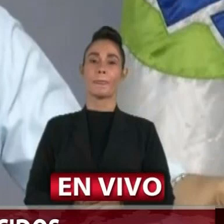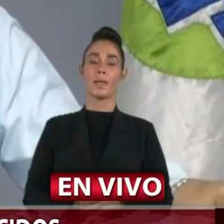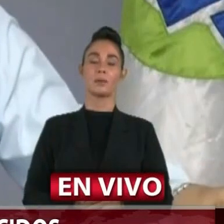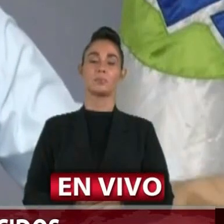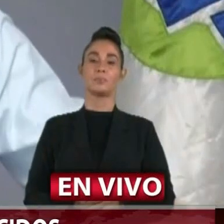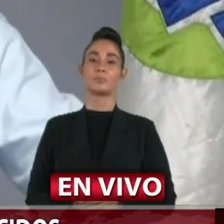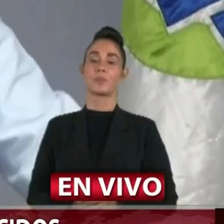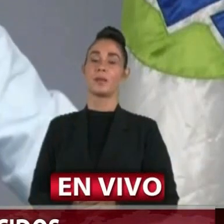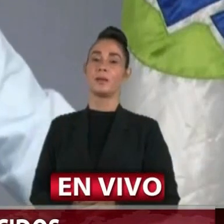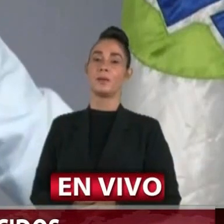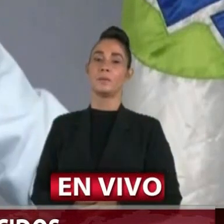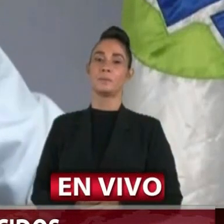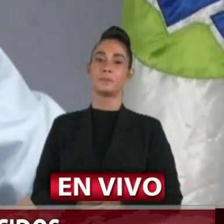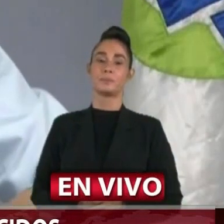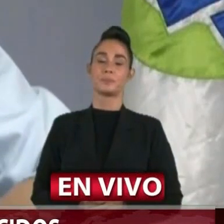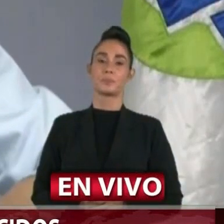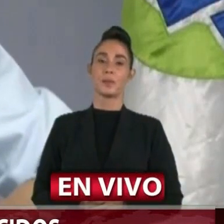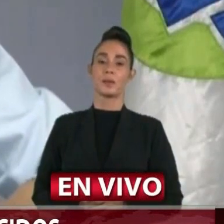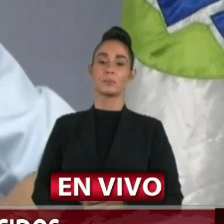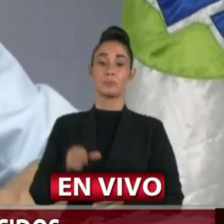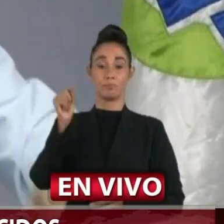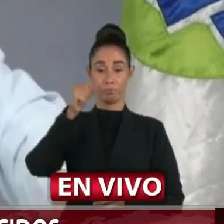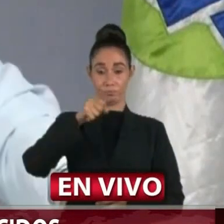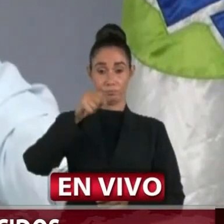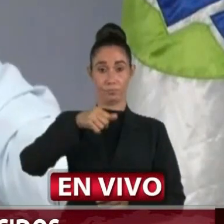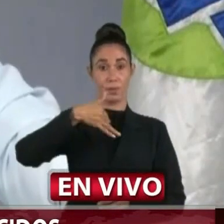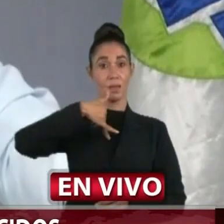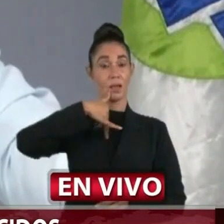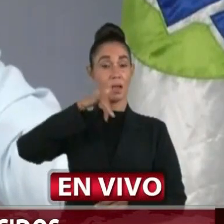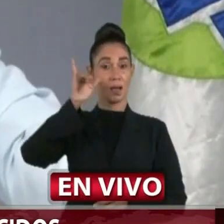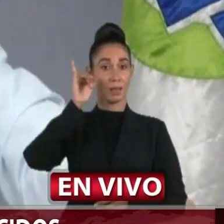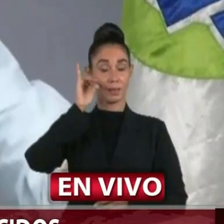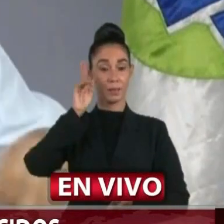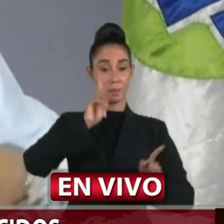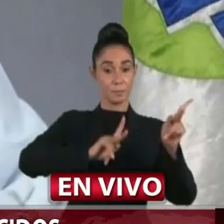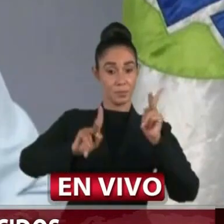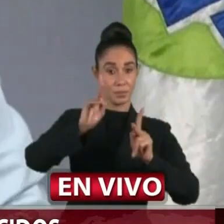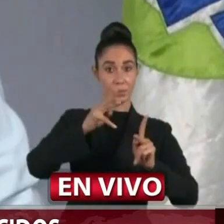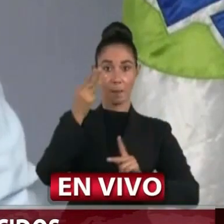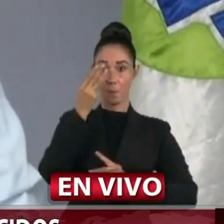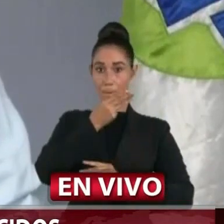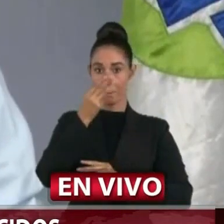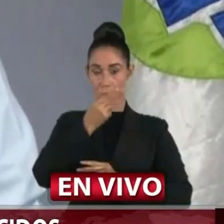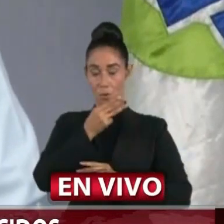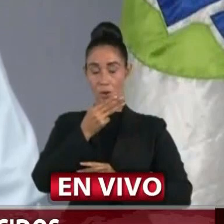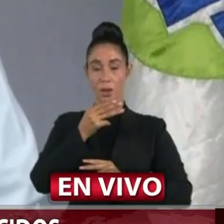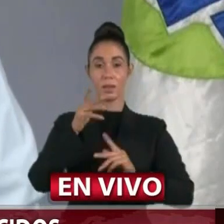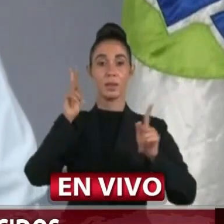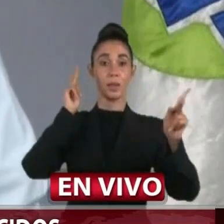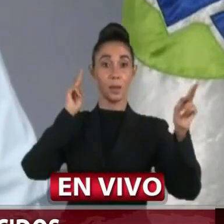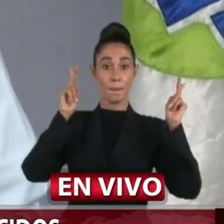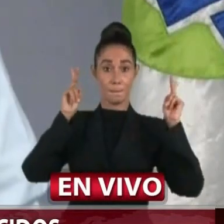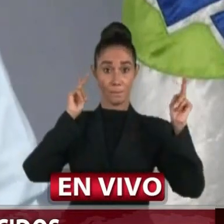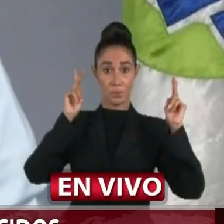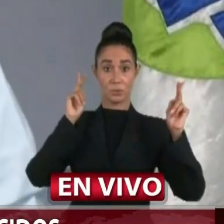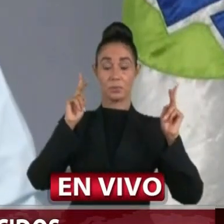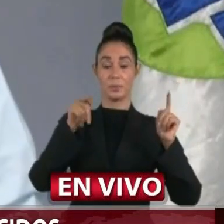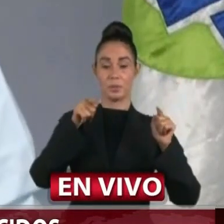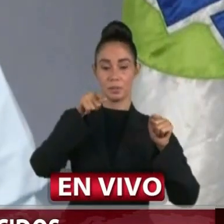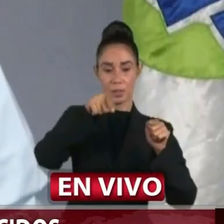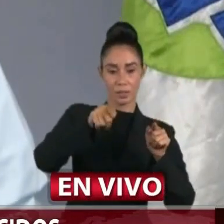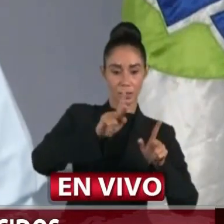Muy bien. Efectivamente, en el día de ayer estuvimos visitando Moca y Puerto Plata, donde se